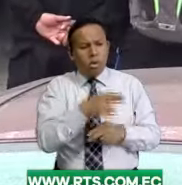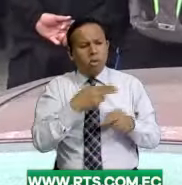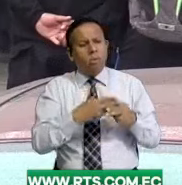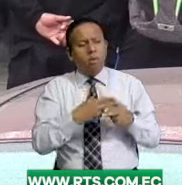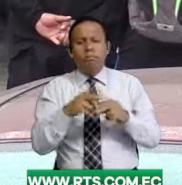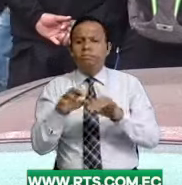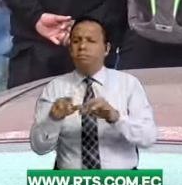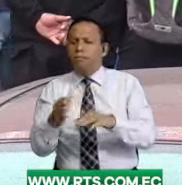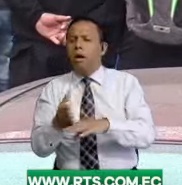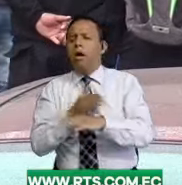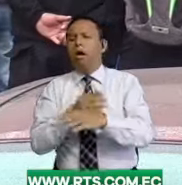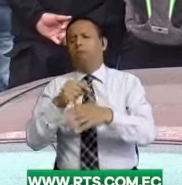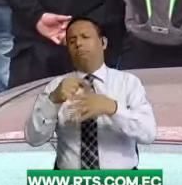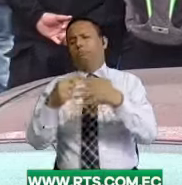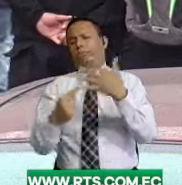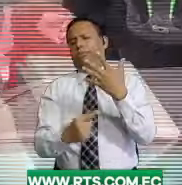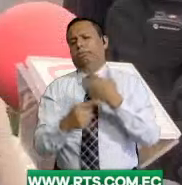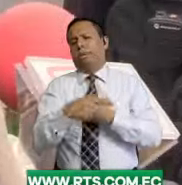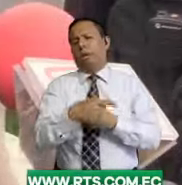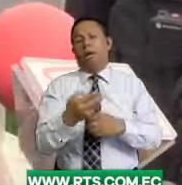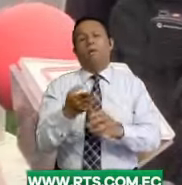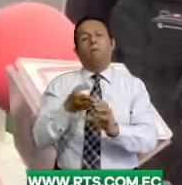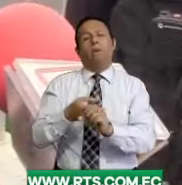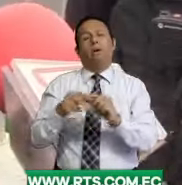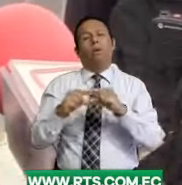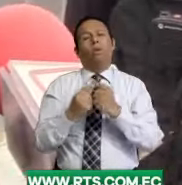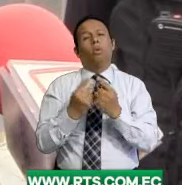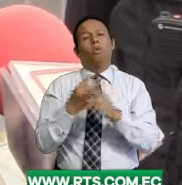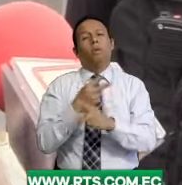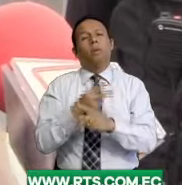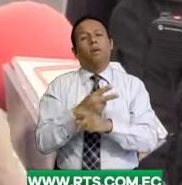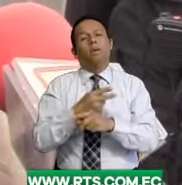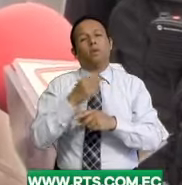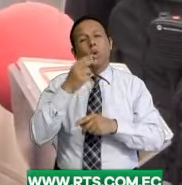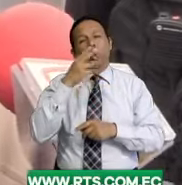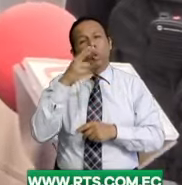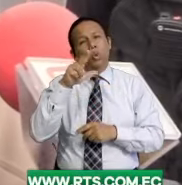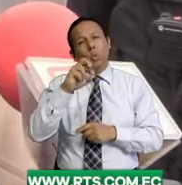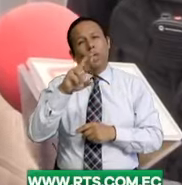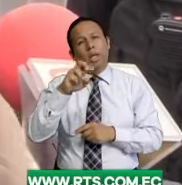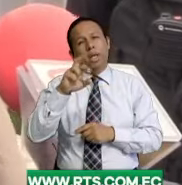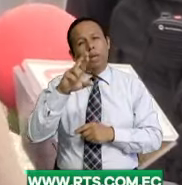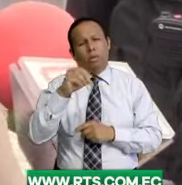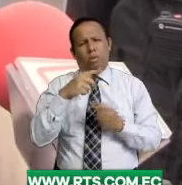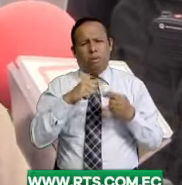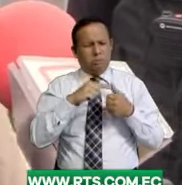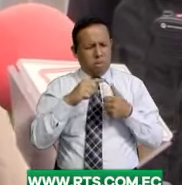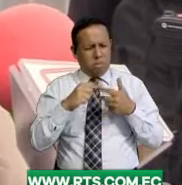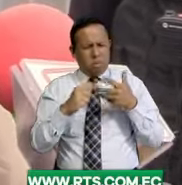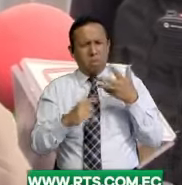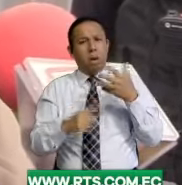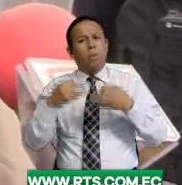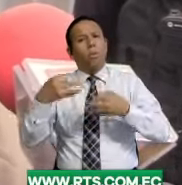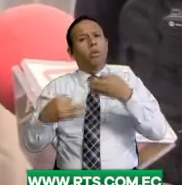historial delictivo vinculado a los choneros. Por robo, por asesinato, por atentar contra la propiedad pública, contra la